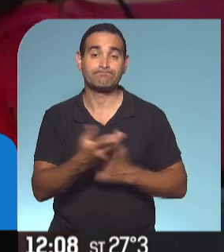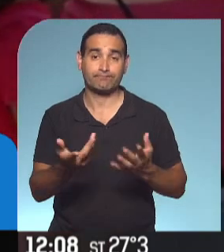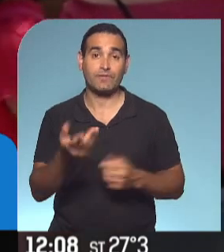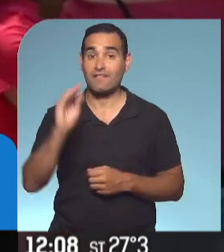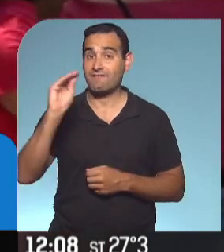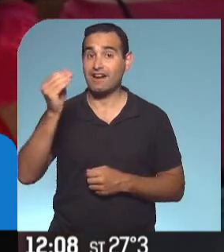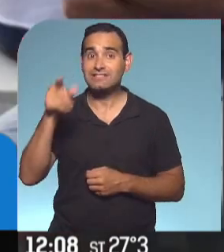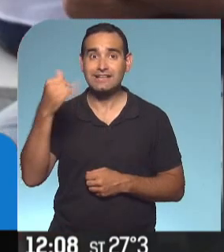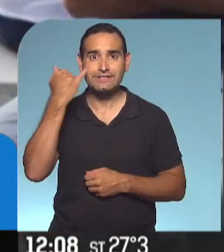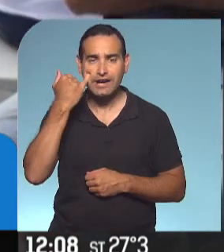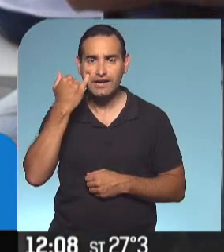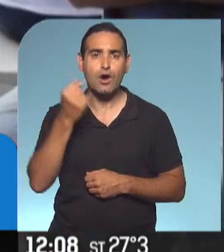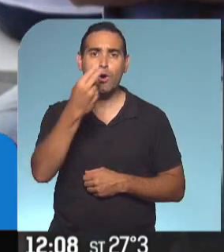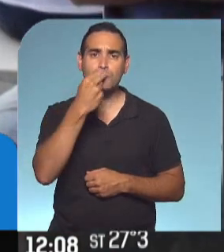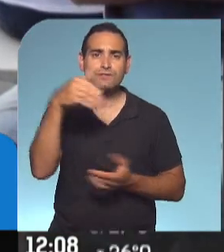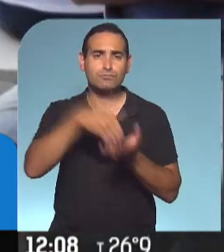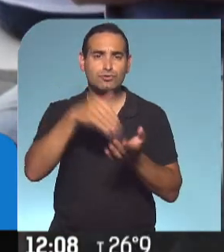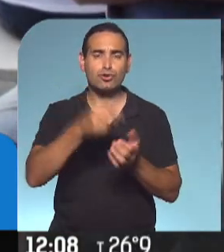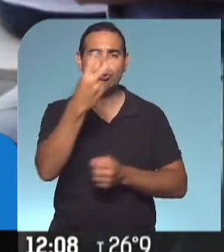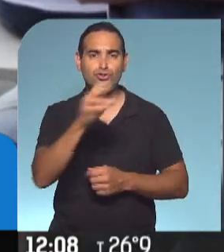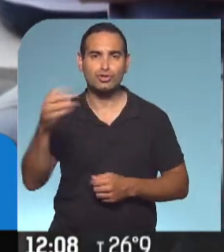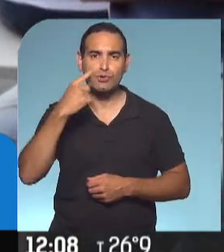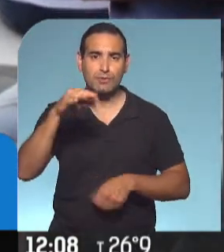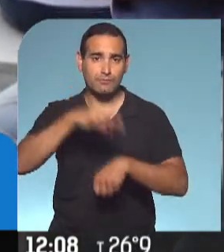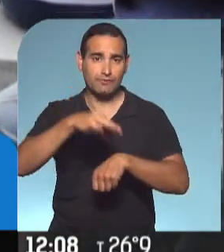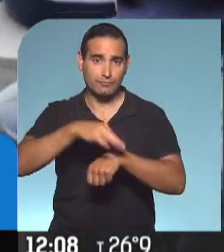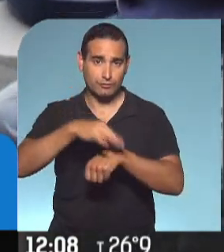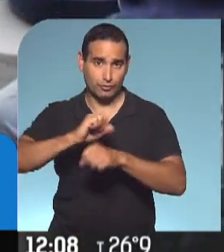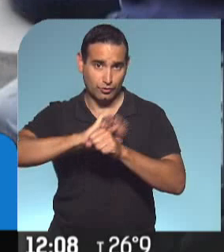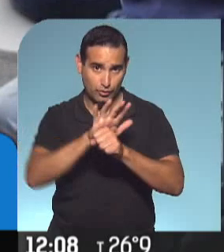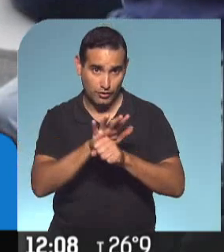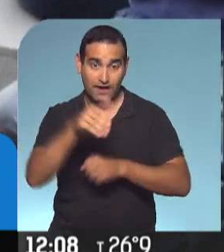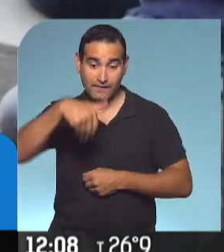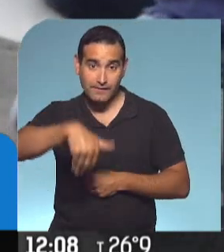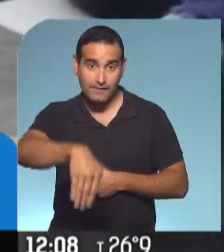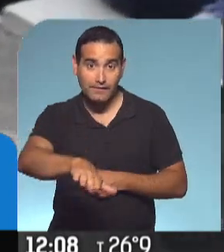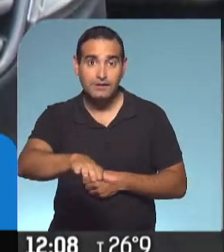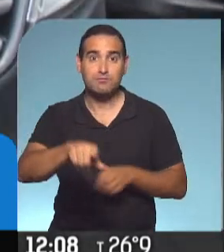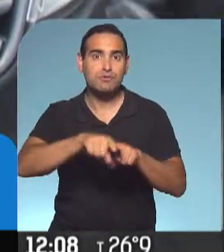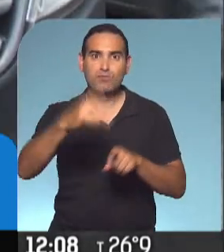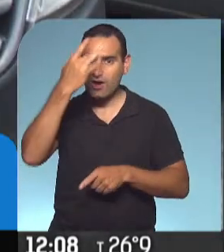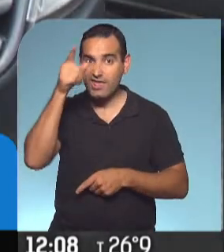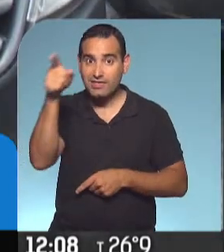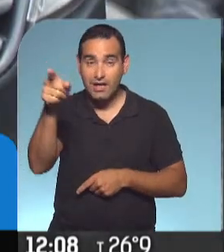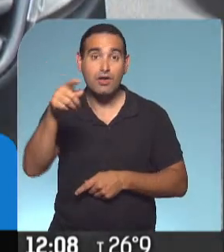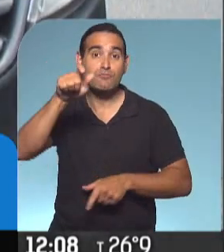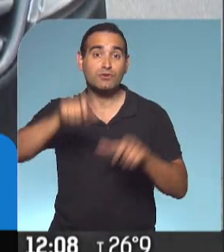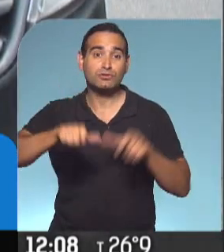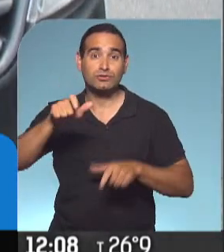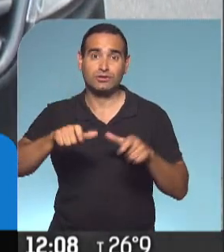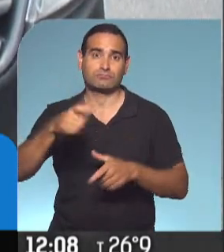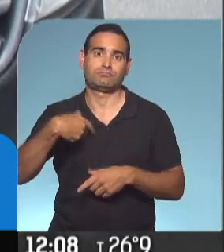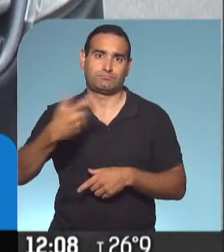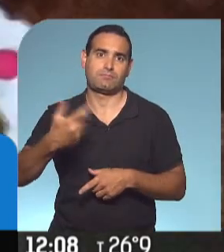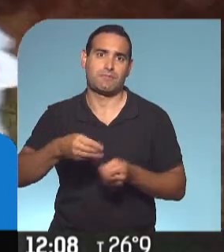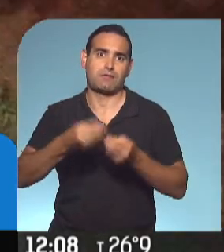país vecino acumula 11 millones 200 mil contagios a las cifras de india donde la población es cinco